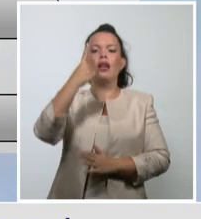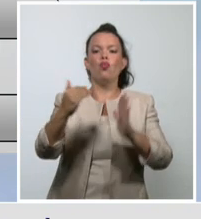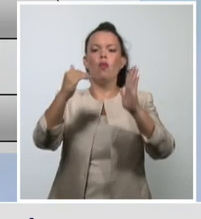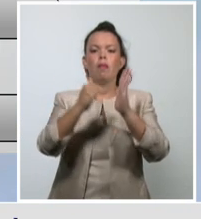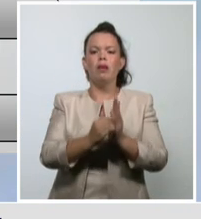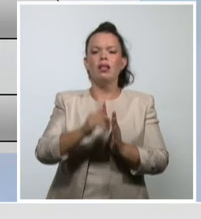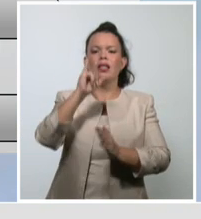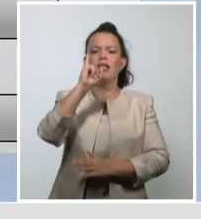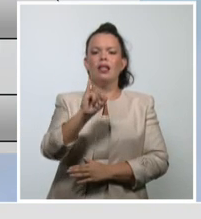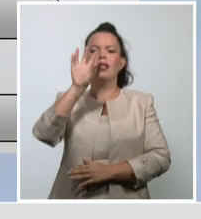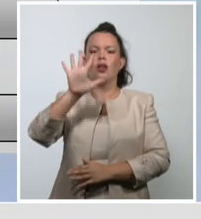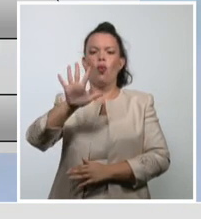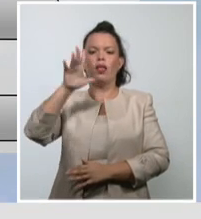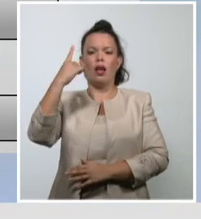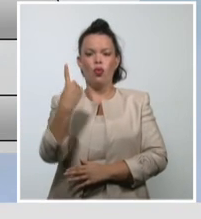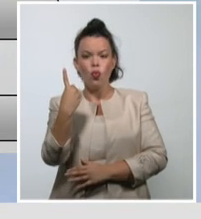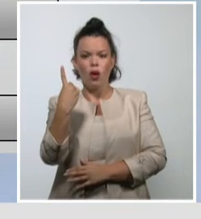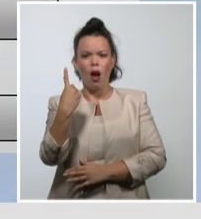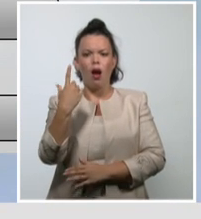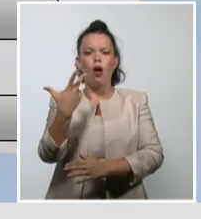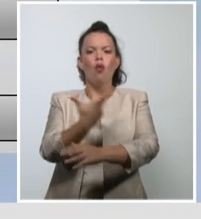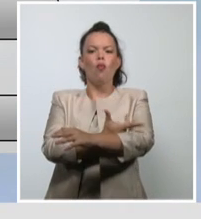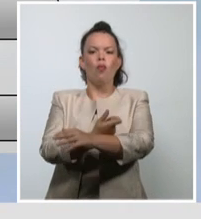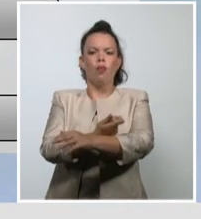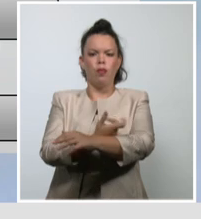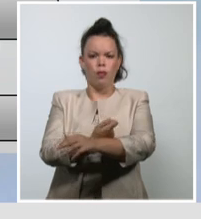41.651 muestras procesadas